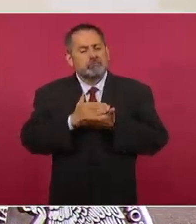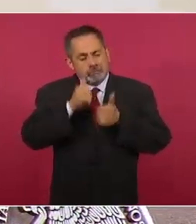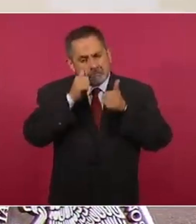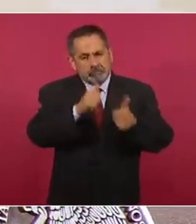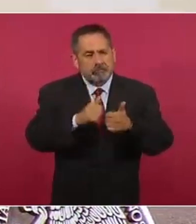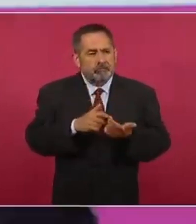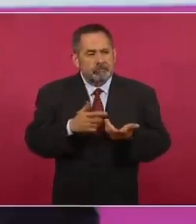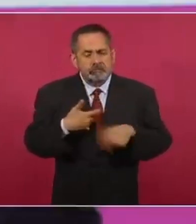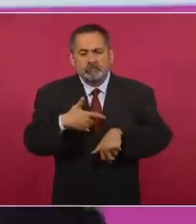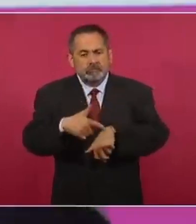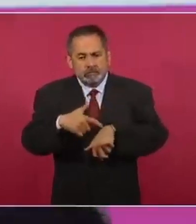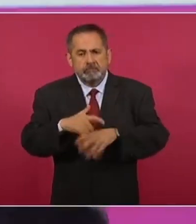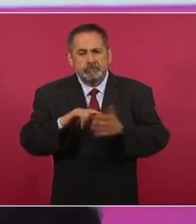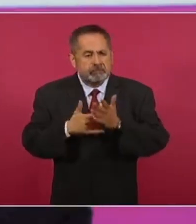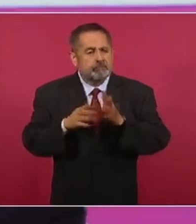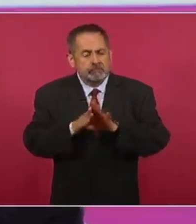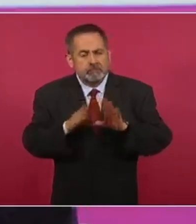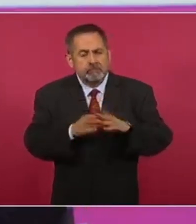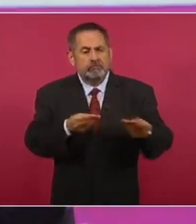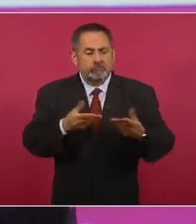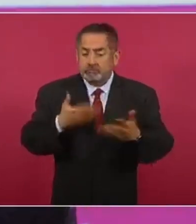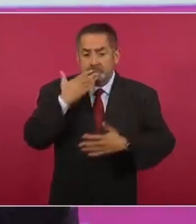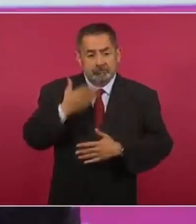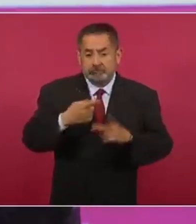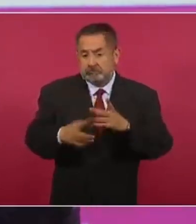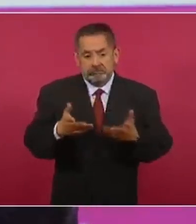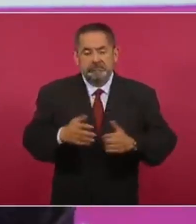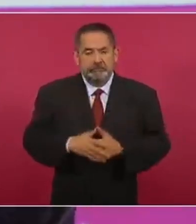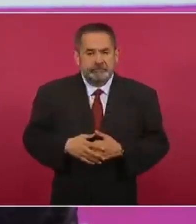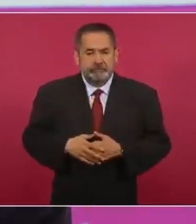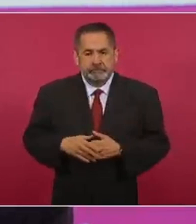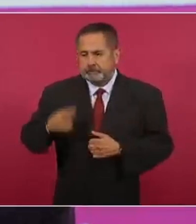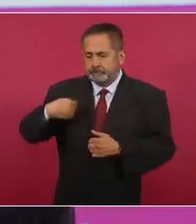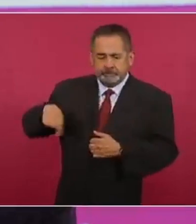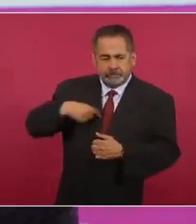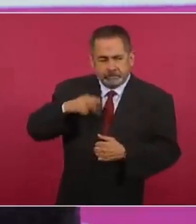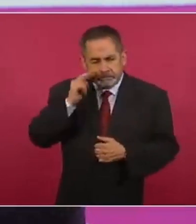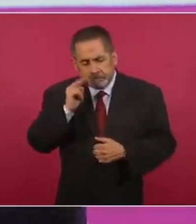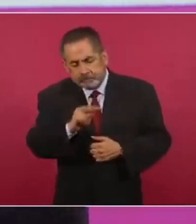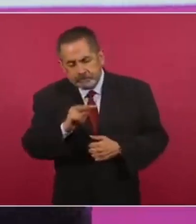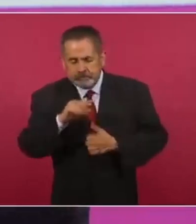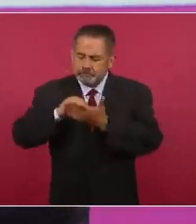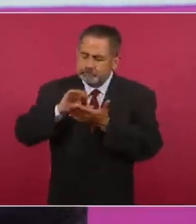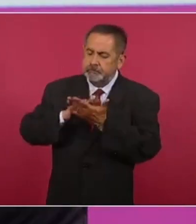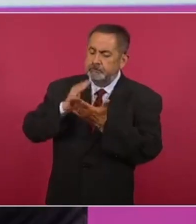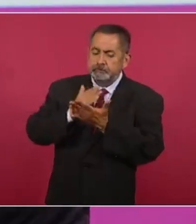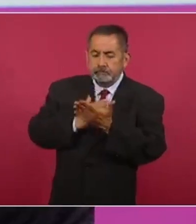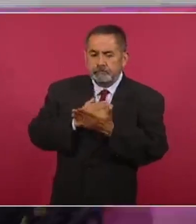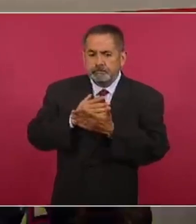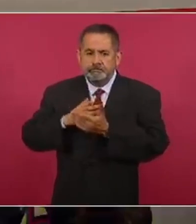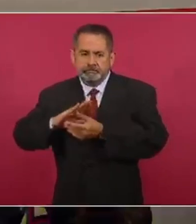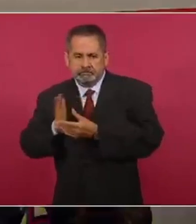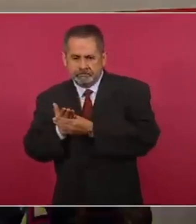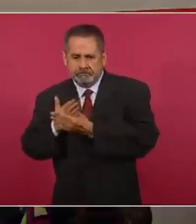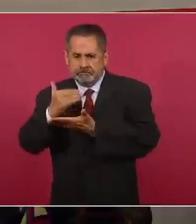el horario de idealmente a partir de eso nosotros simplificamos cuál es la situación se hace un folio